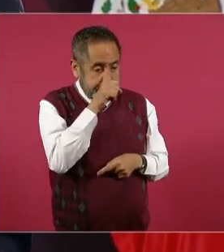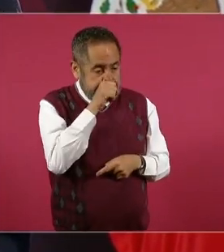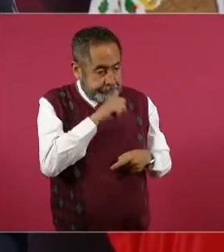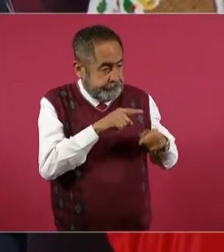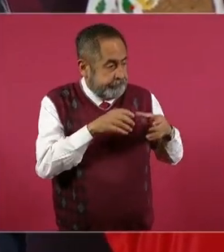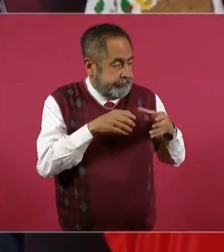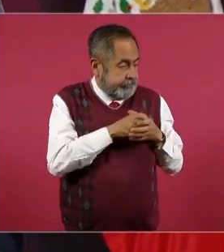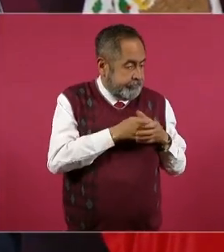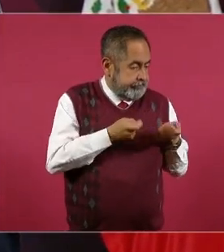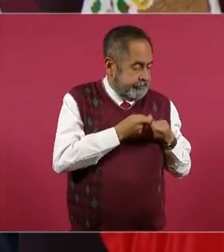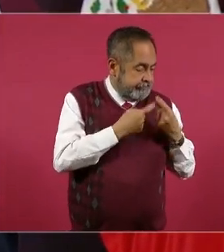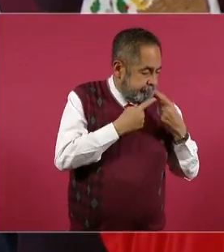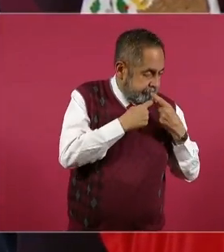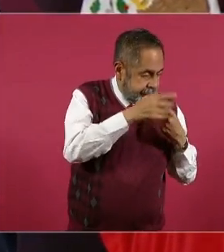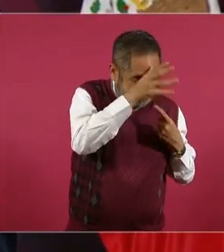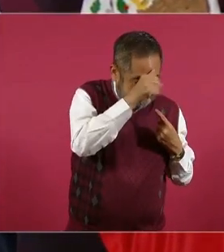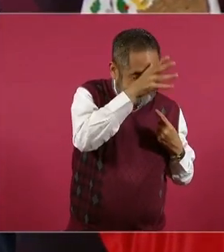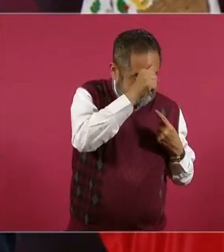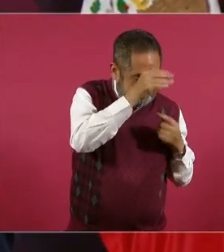dominaba una minoría.